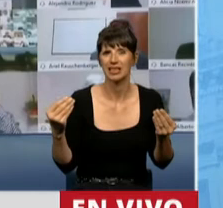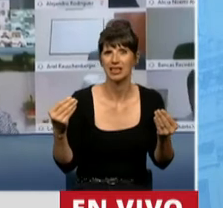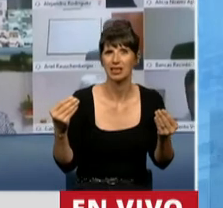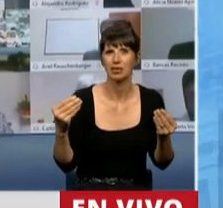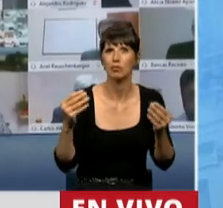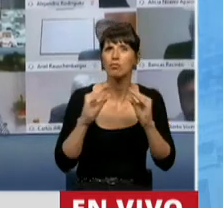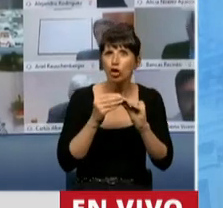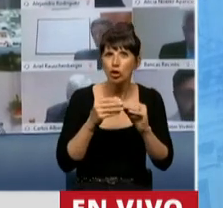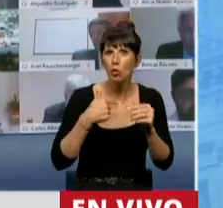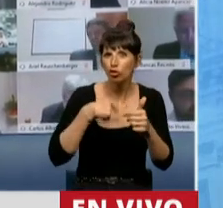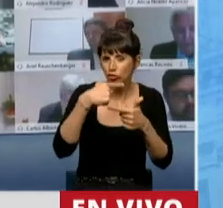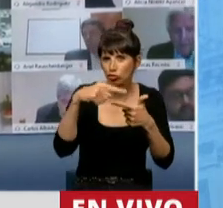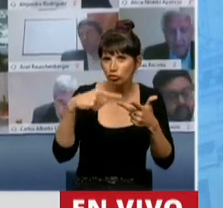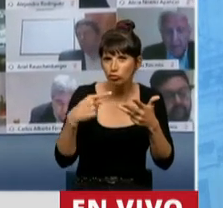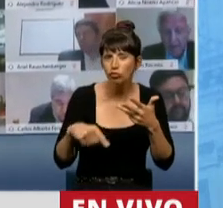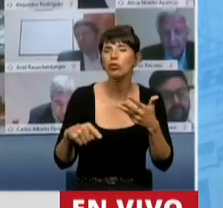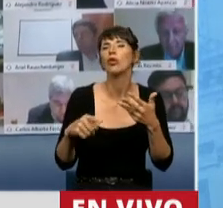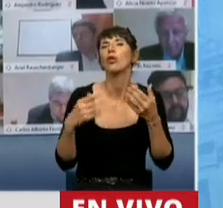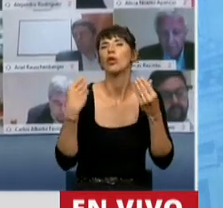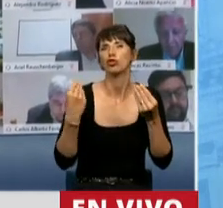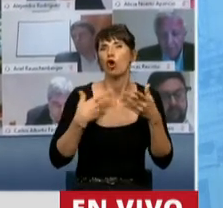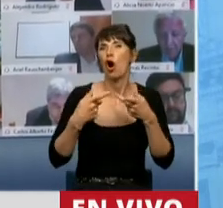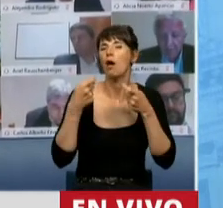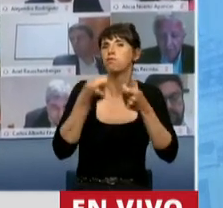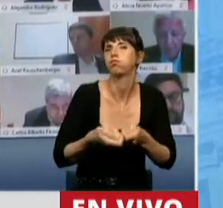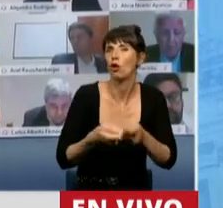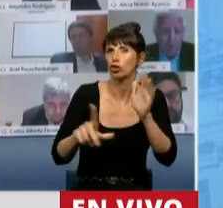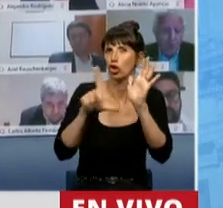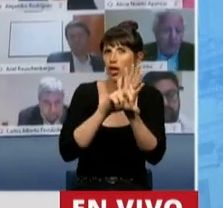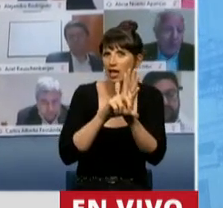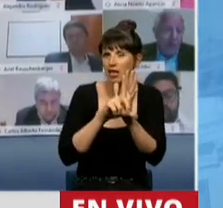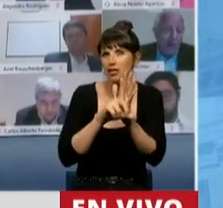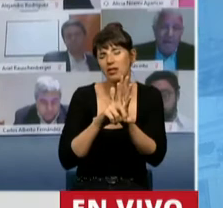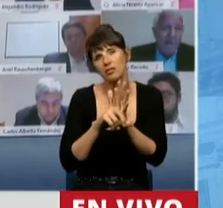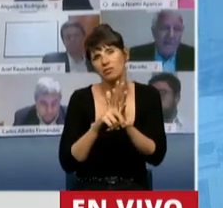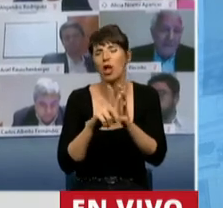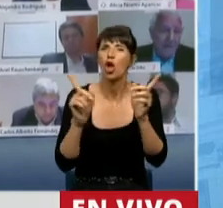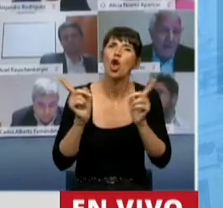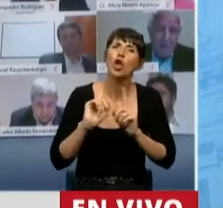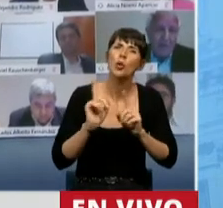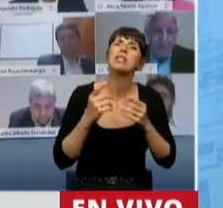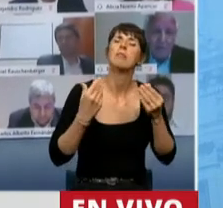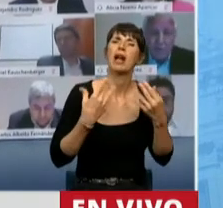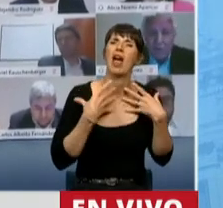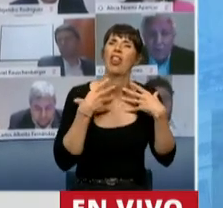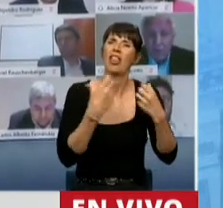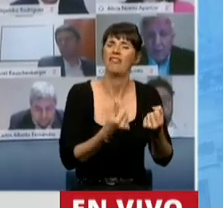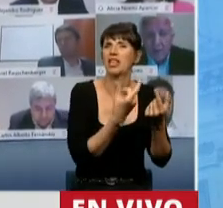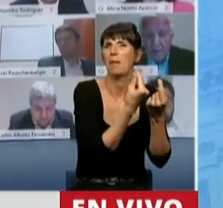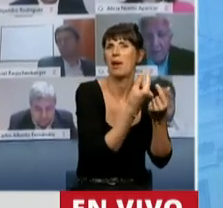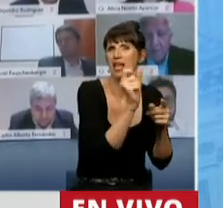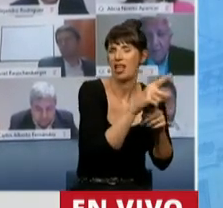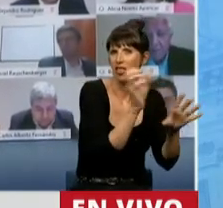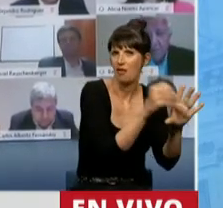las que acompañamos la ley no son la de defensa de los activos del Fondo de Garantía de